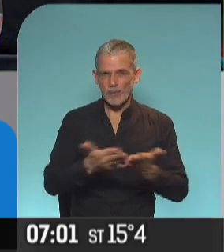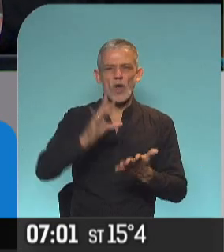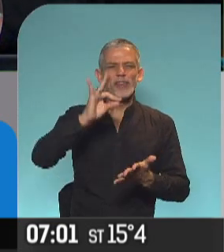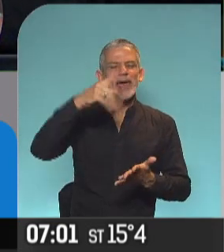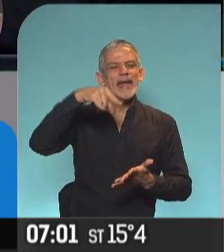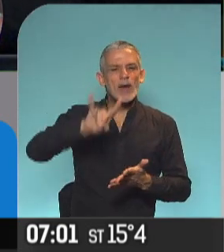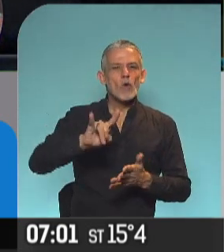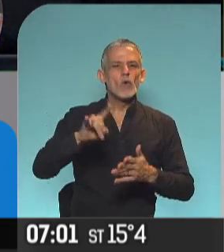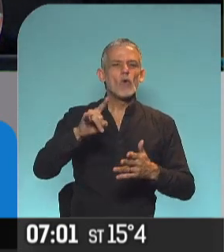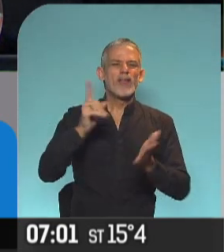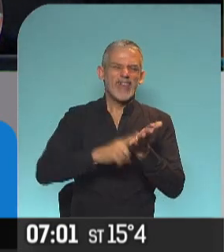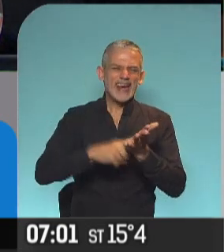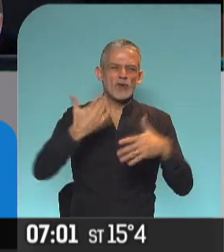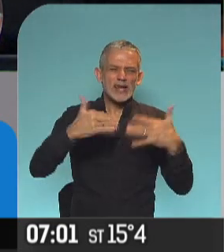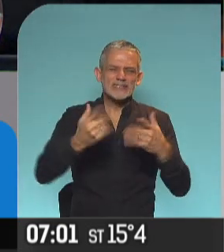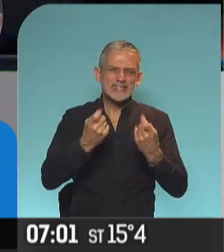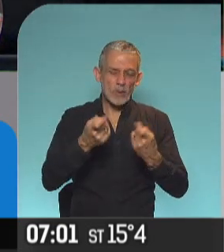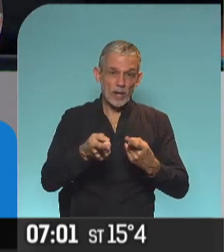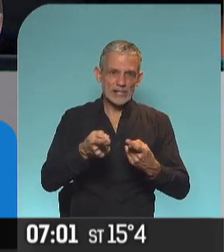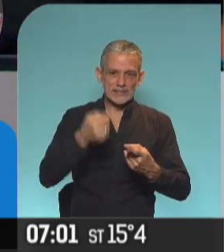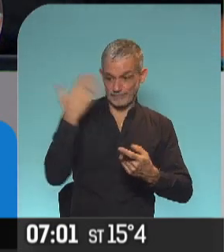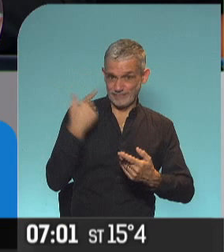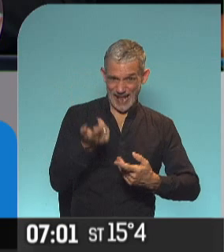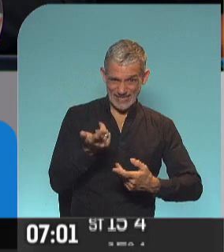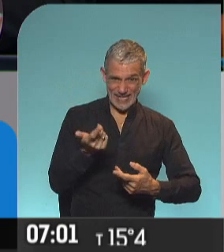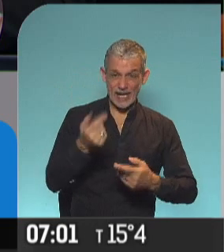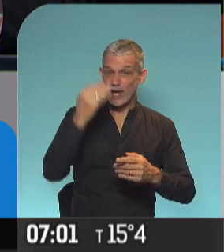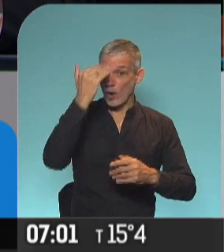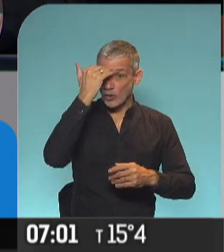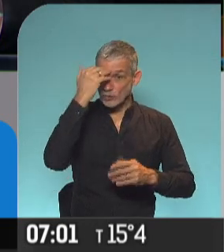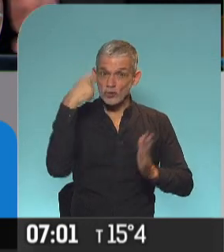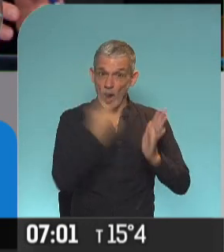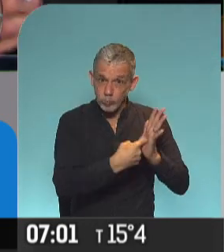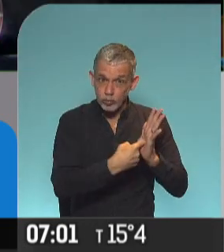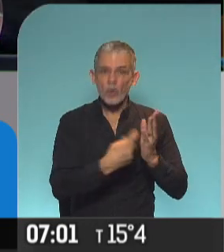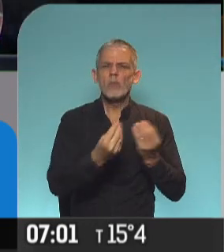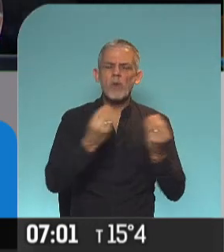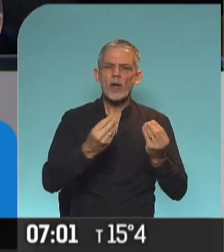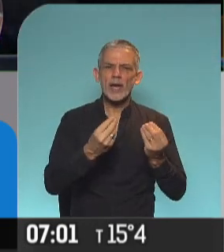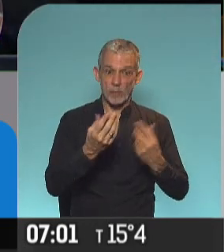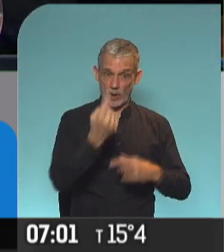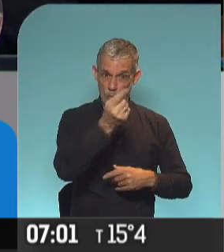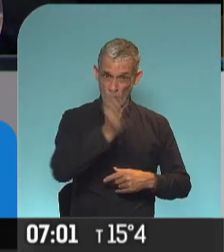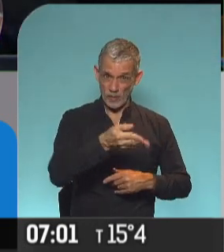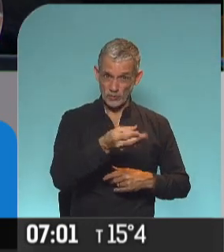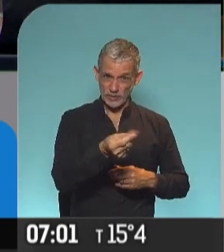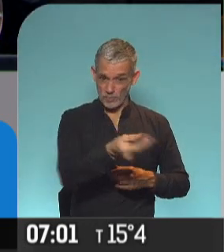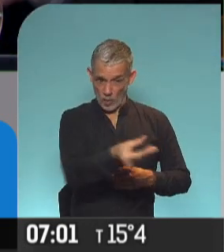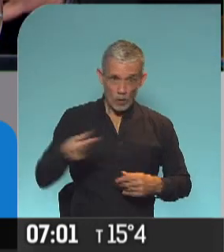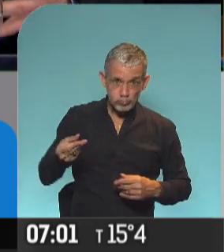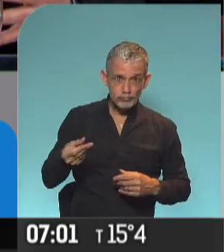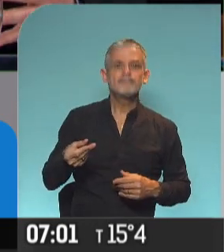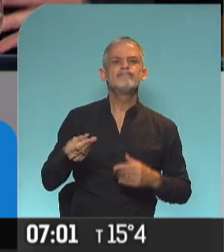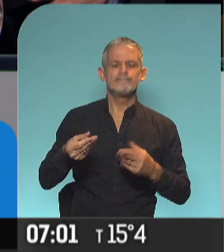DNU tomado en las últimas horas es inconstitucional porque le saca ese 1%,